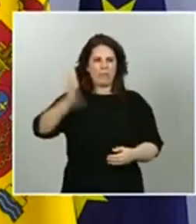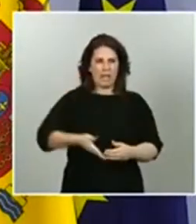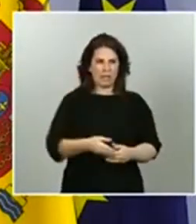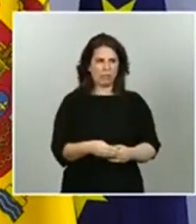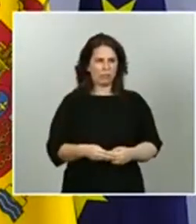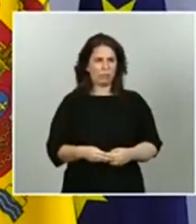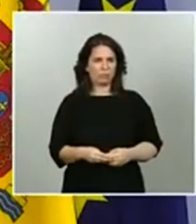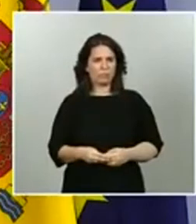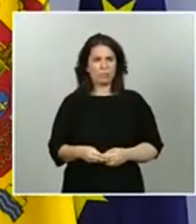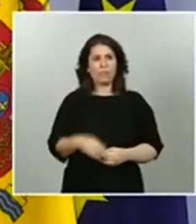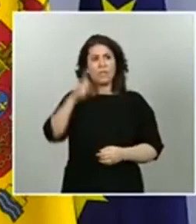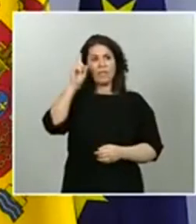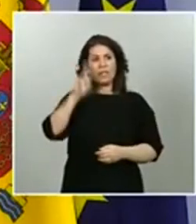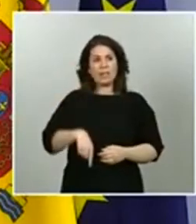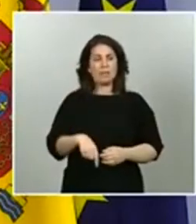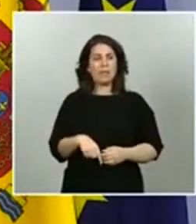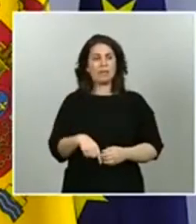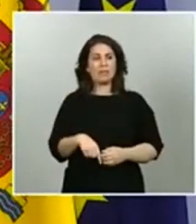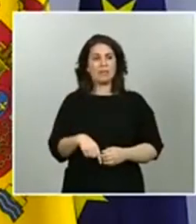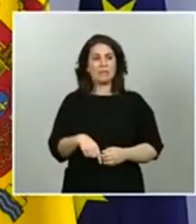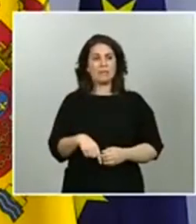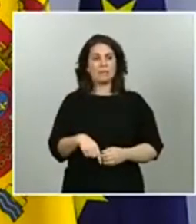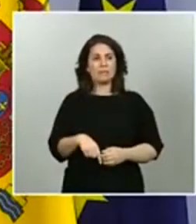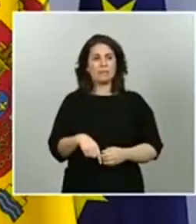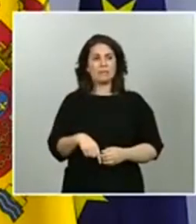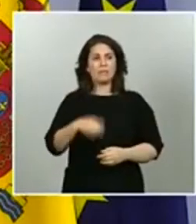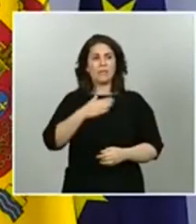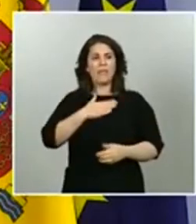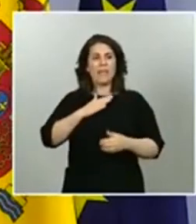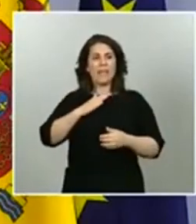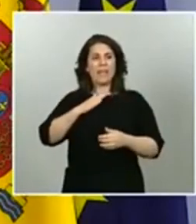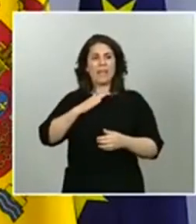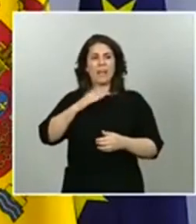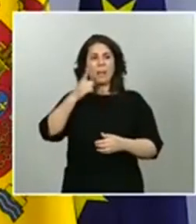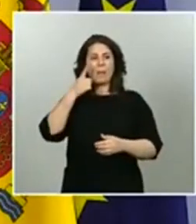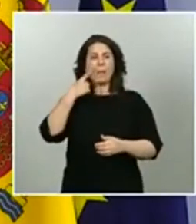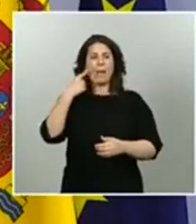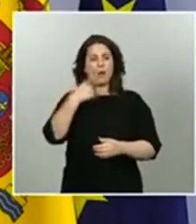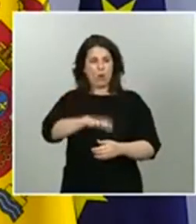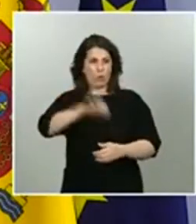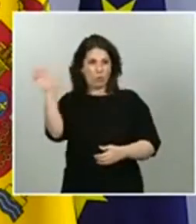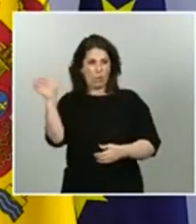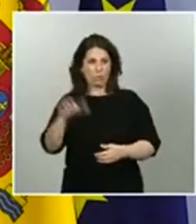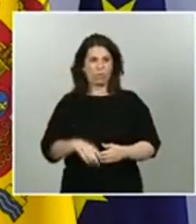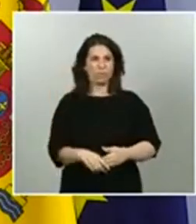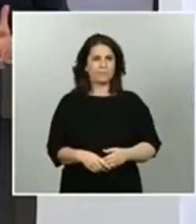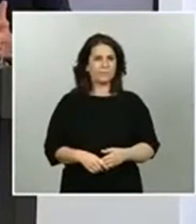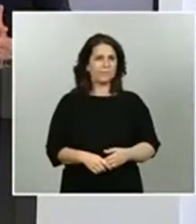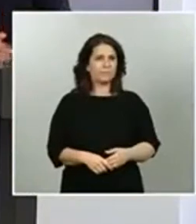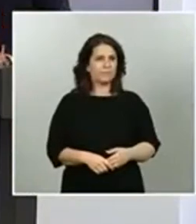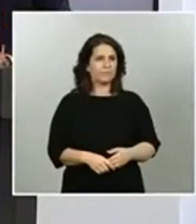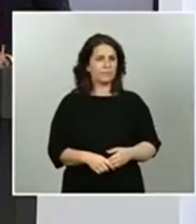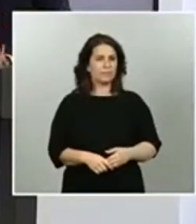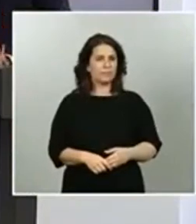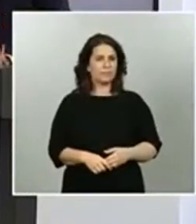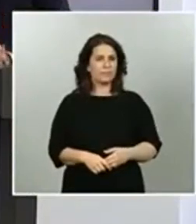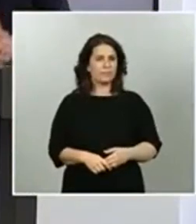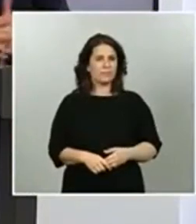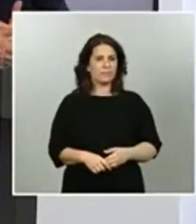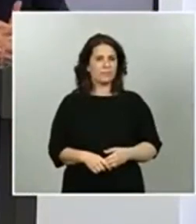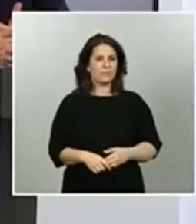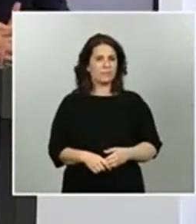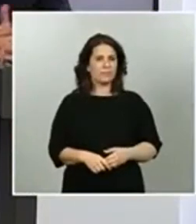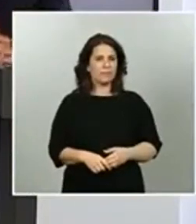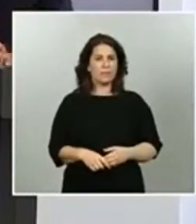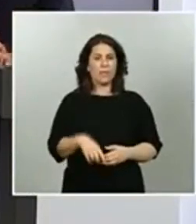línea del BEI, del Banco Europeo de Inversiones. Con lo cual, lo que quiero decir es que son instrumentos que están ahí,